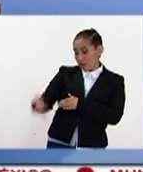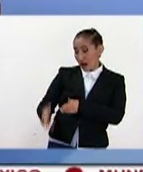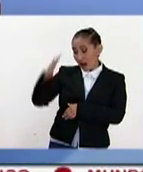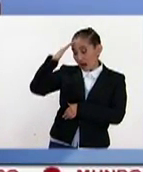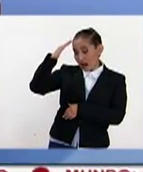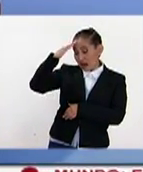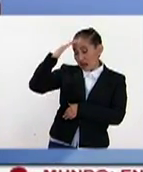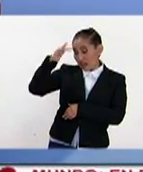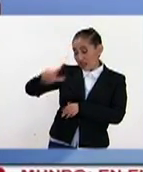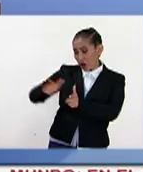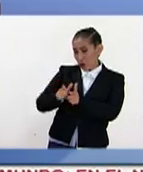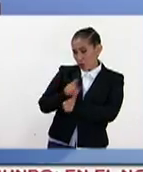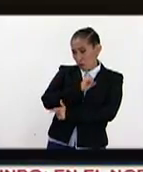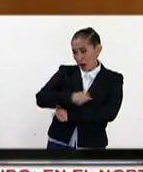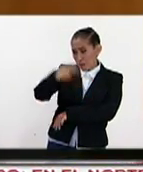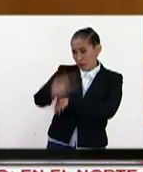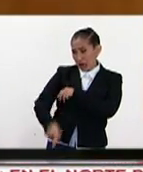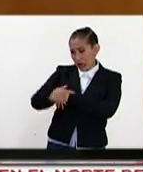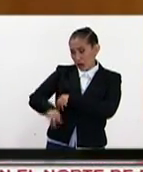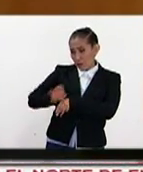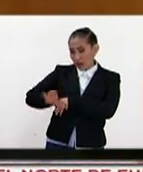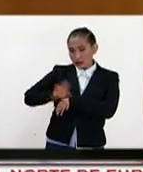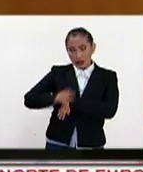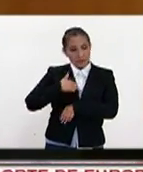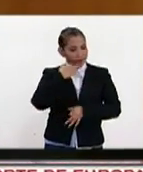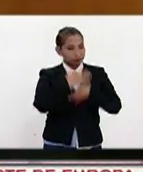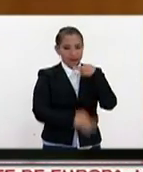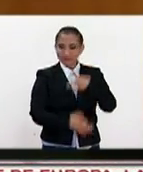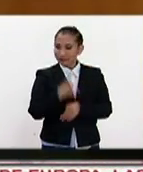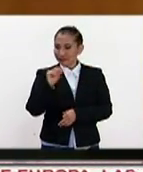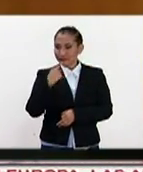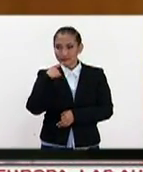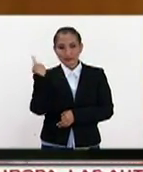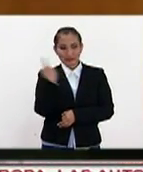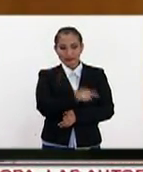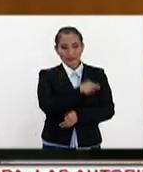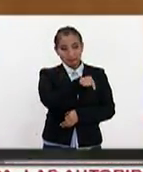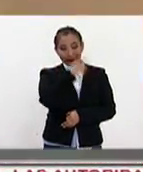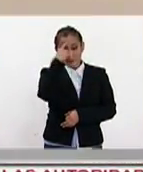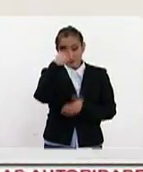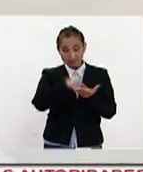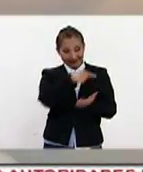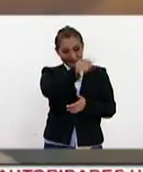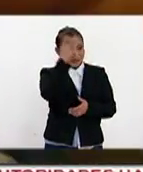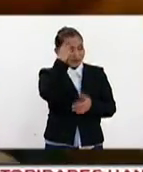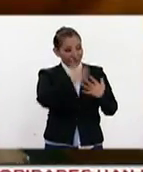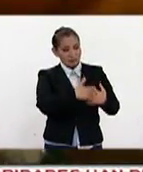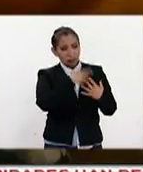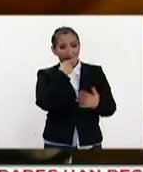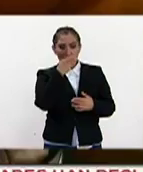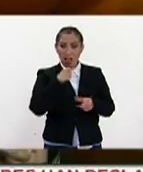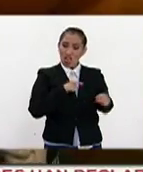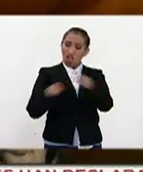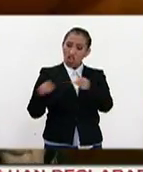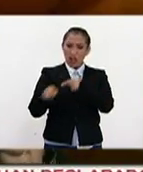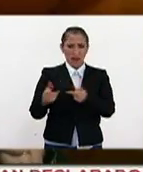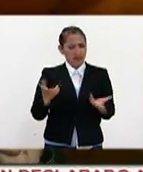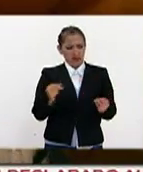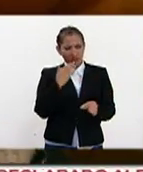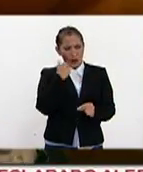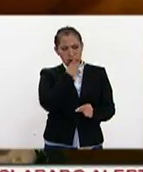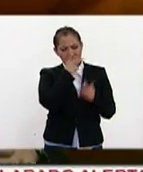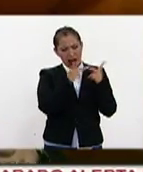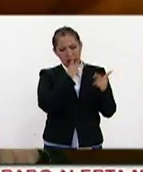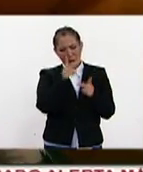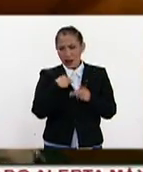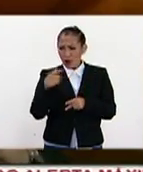líder de la organización criminal más peligrosa del Brasil. El juez rechazó la demanda al considerar que el empresario no utilizó adjetivos peyorativos que